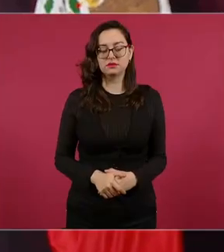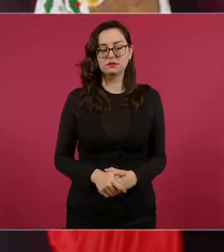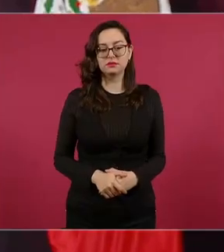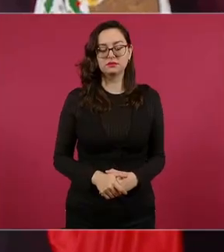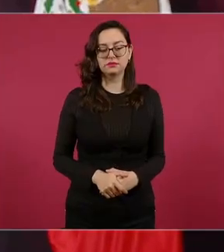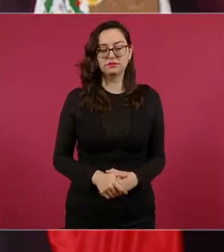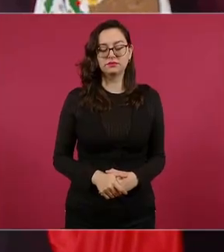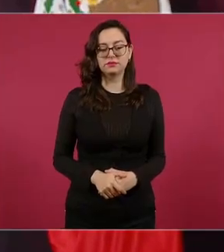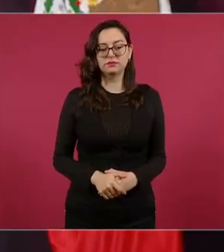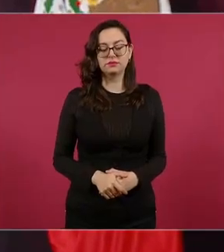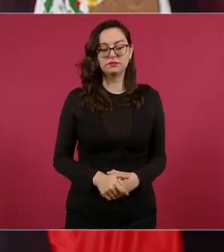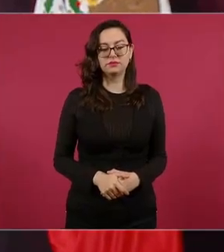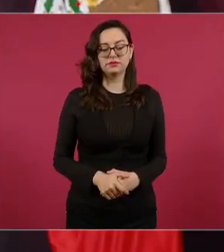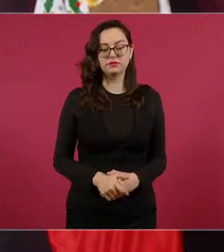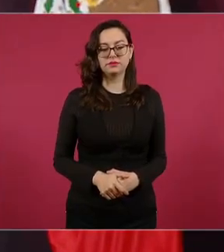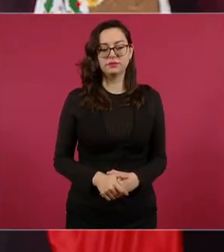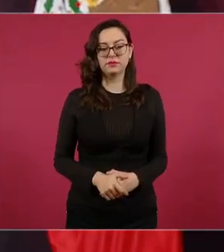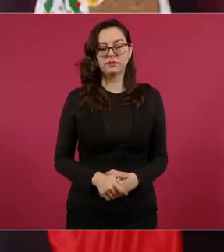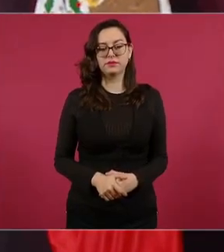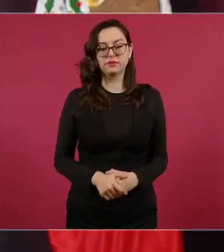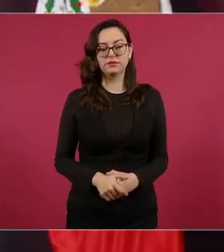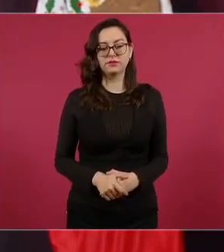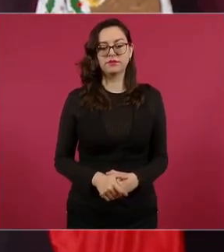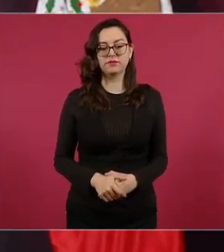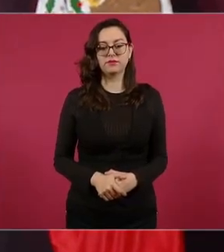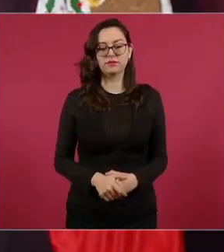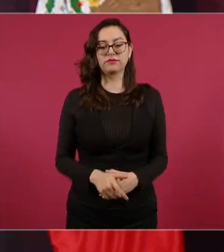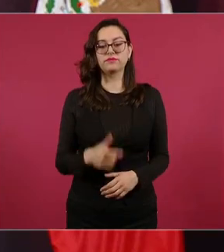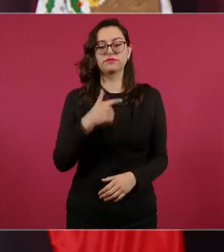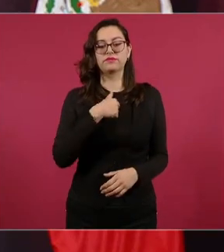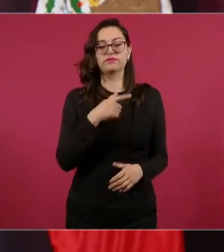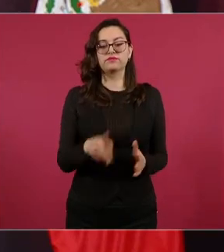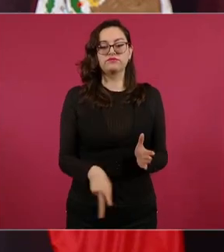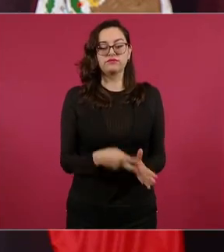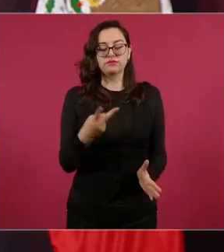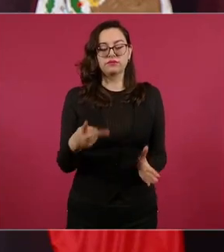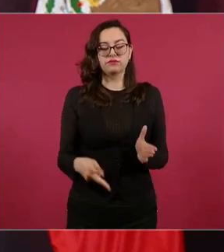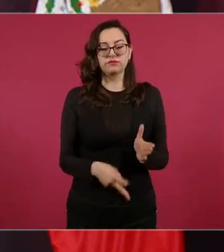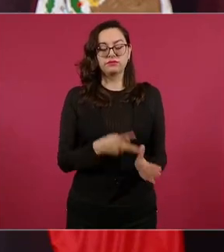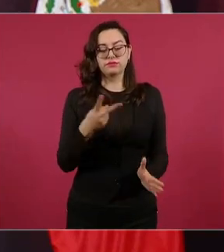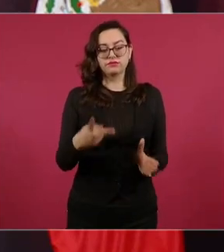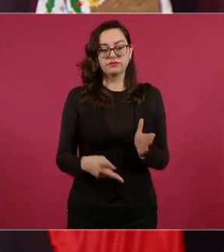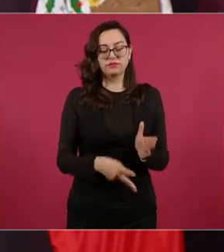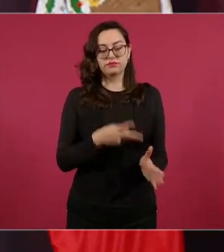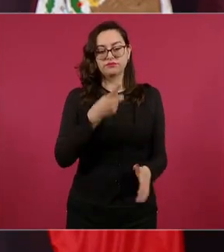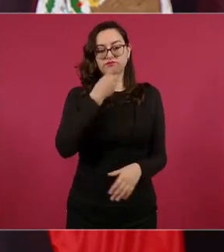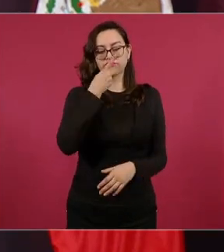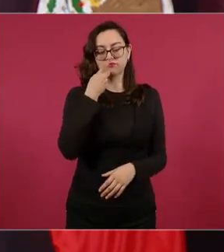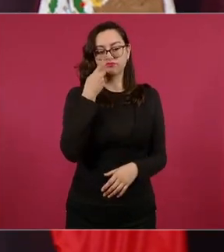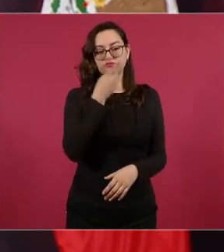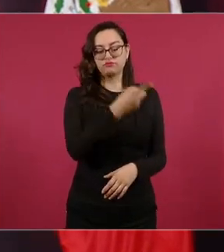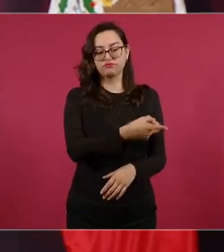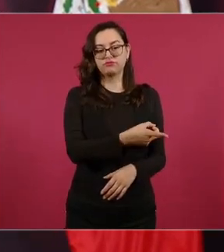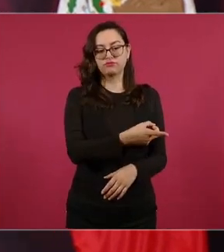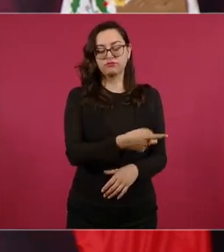Y como lo repito y lo repito parafraseando